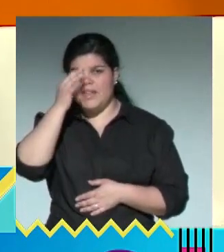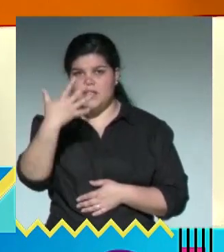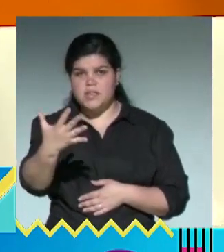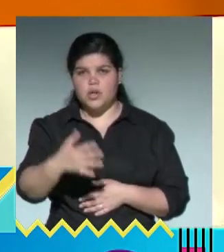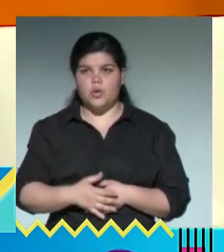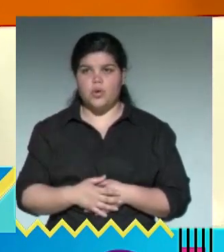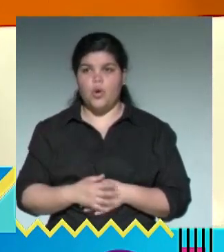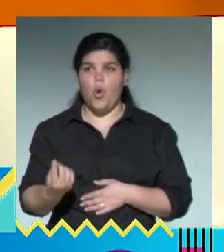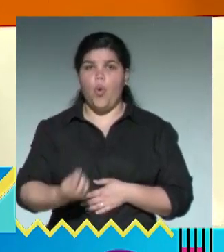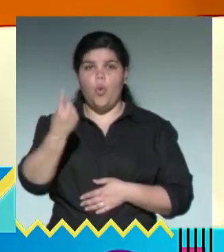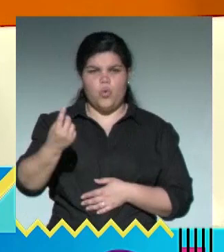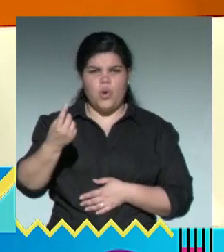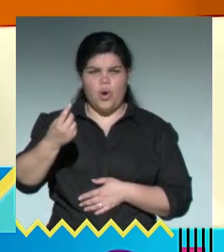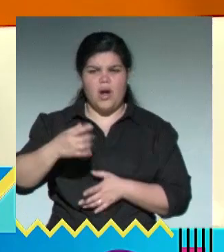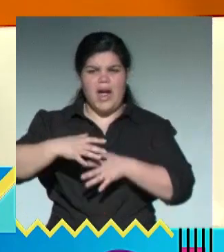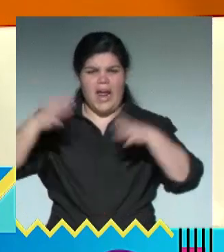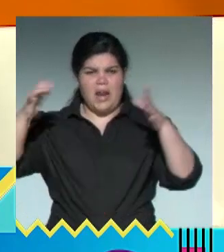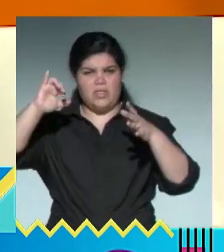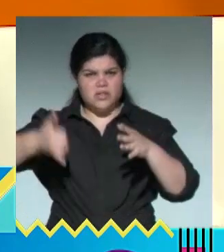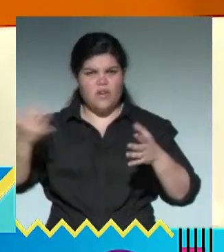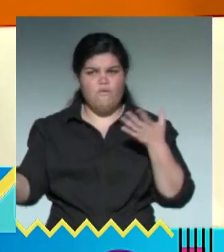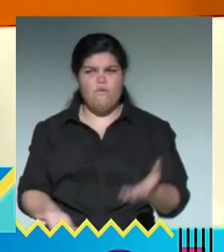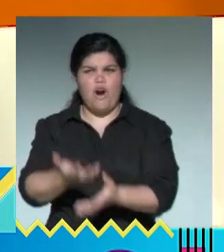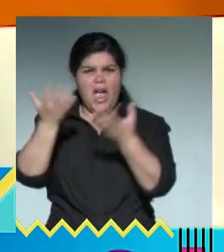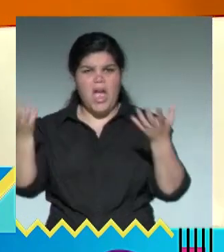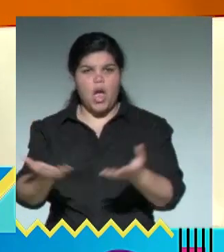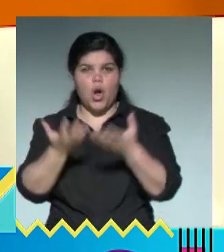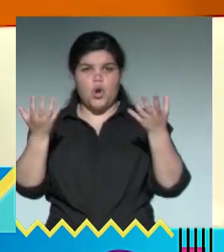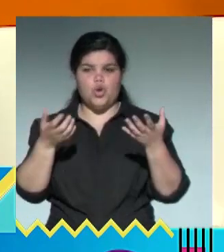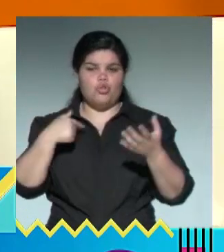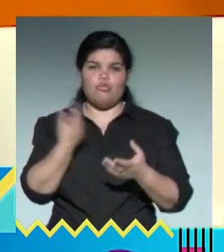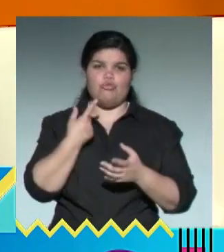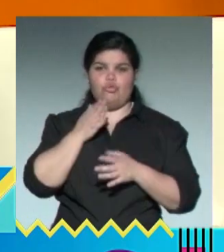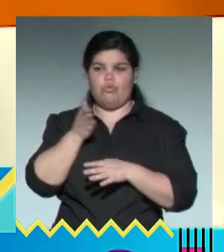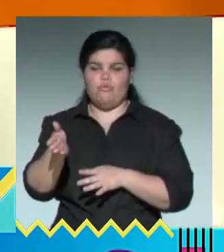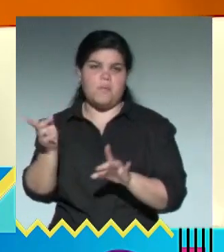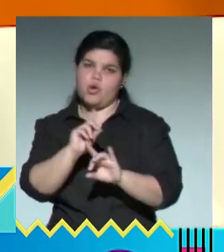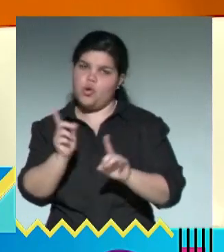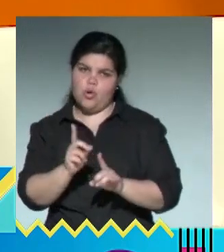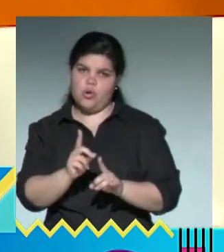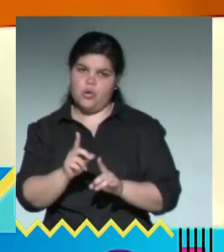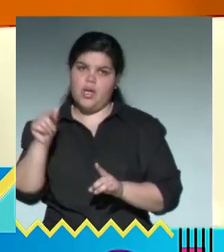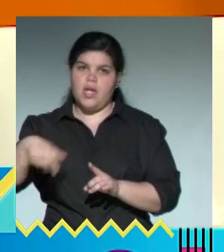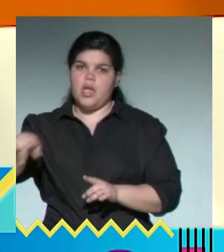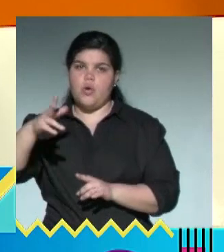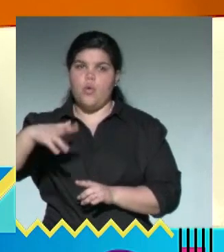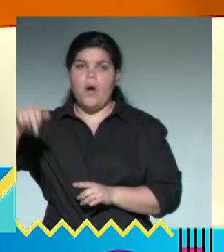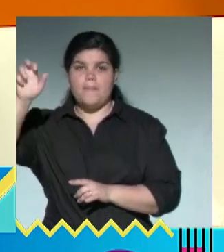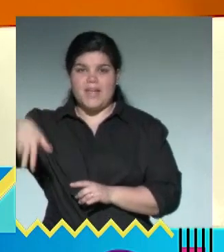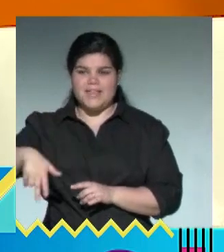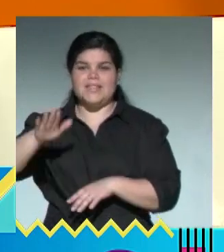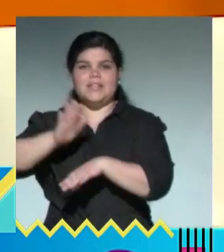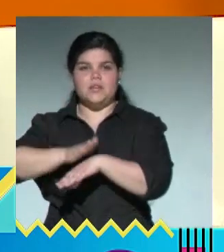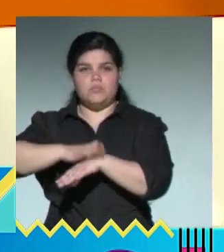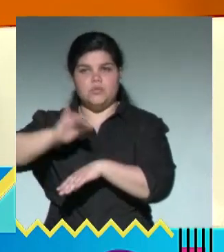muy grande en un aserradero. Para eso estuvo trabajando las otras dotaciones de ahí mismo del cuartel de bomberos de Guaymallén. Y